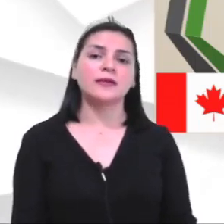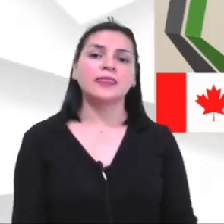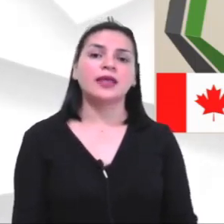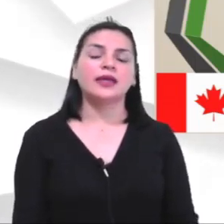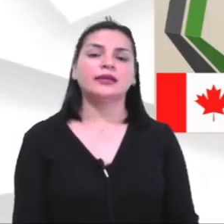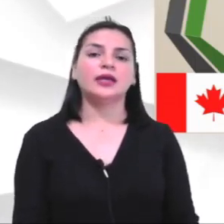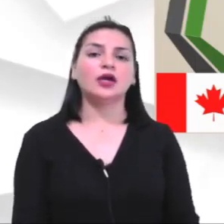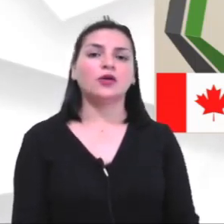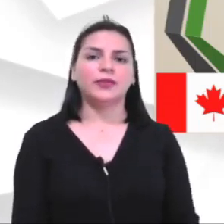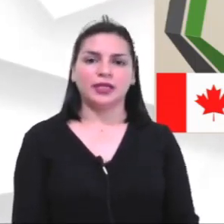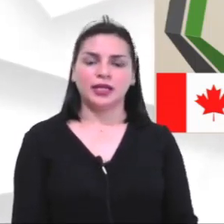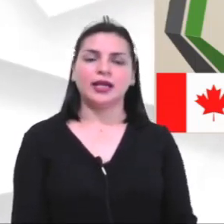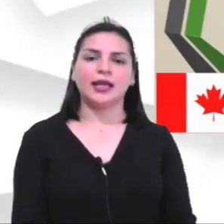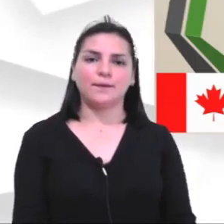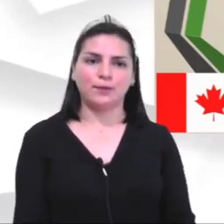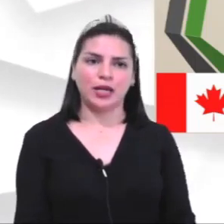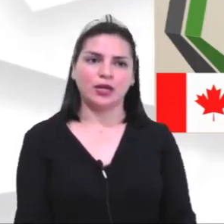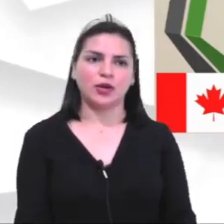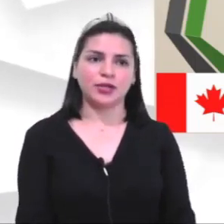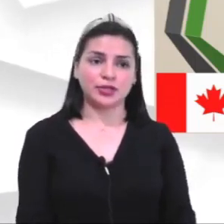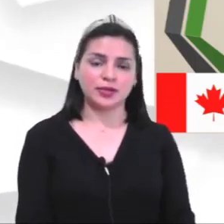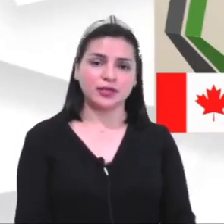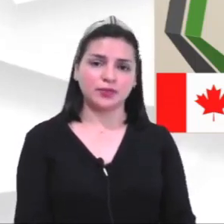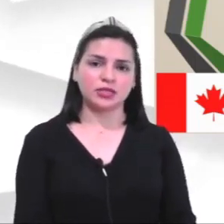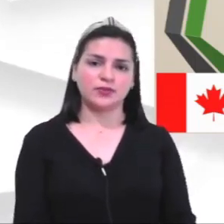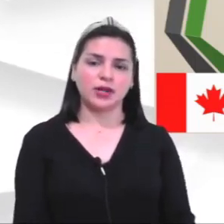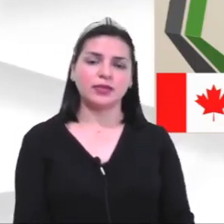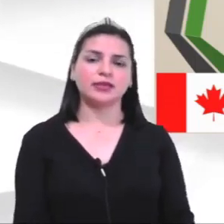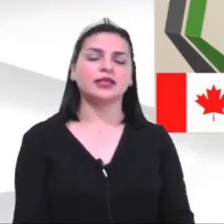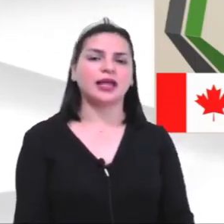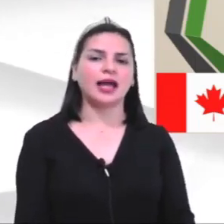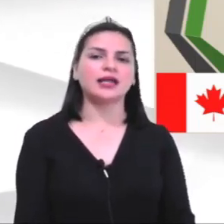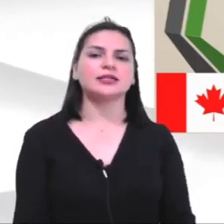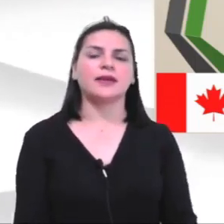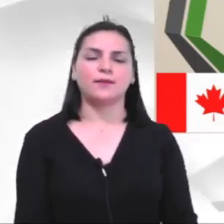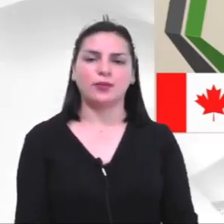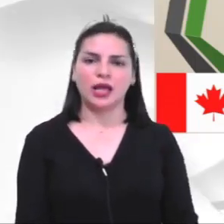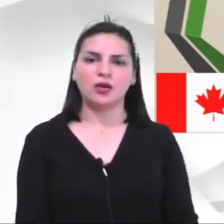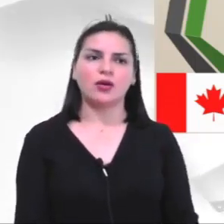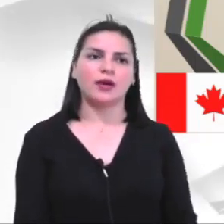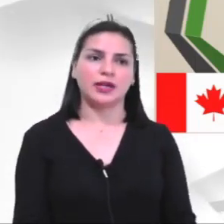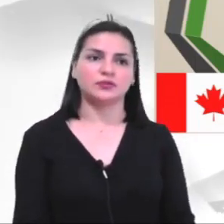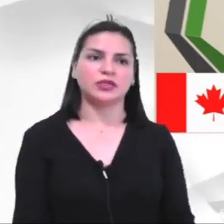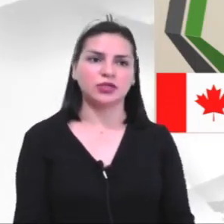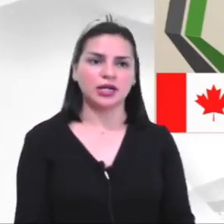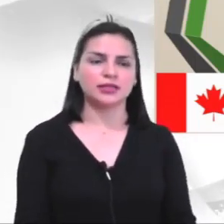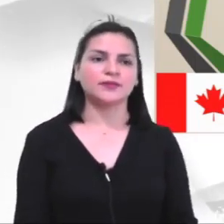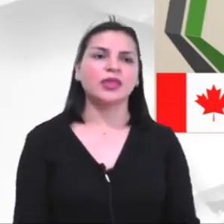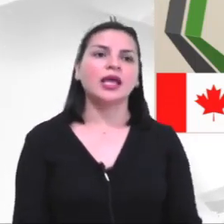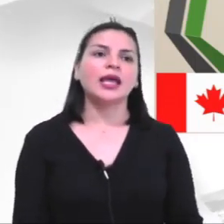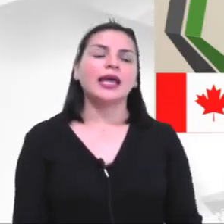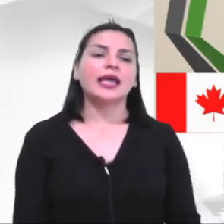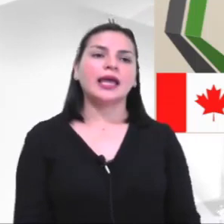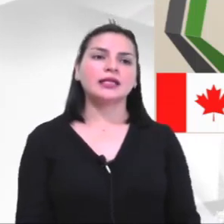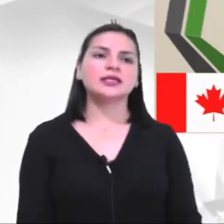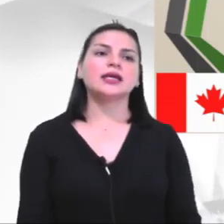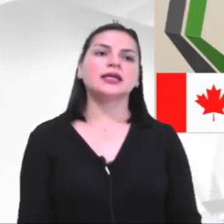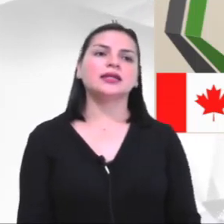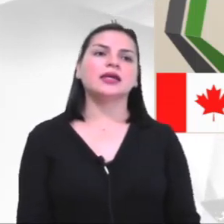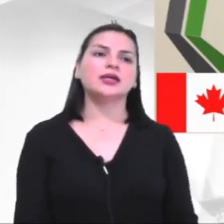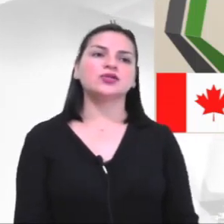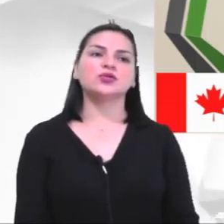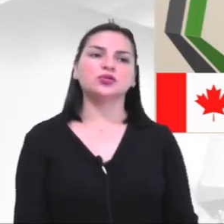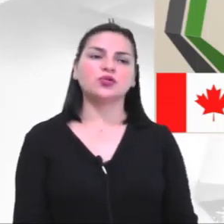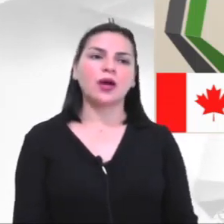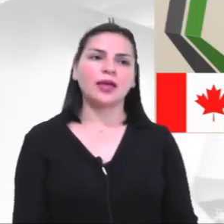posibilidades de obtener empleo. Ellos se basan principalmente en darles empleo a más personas. El